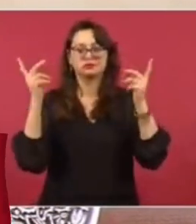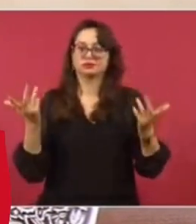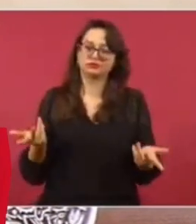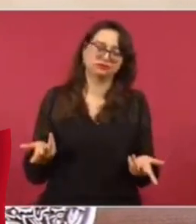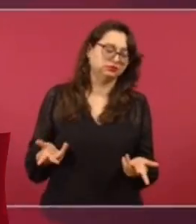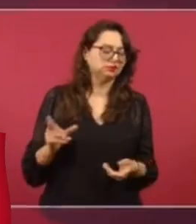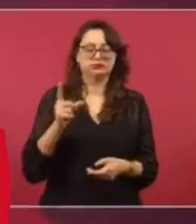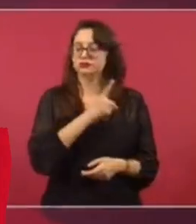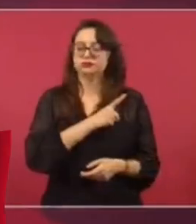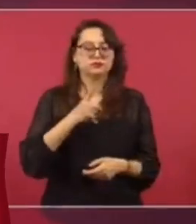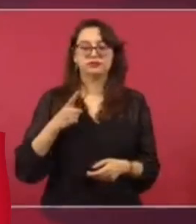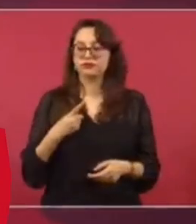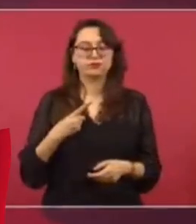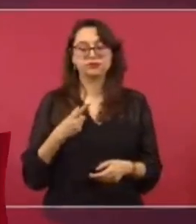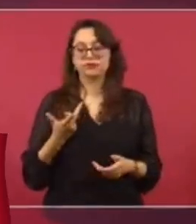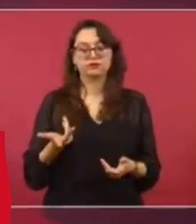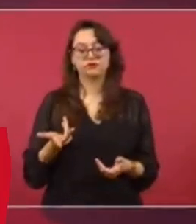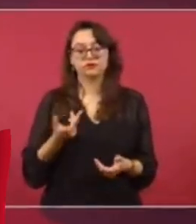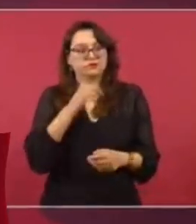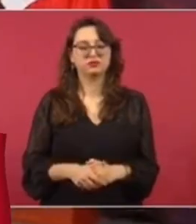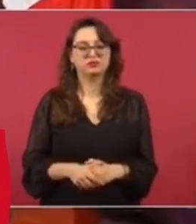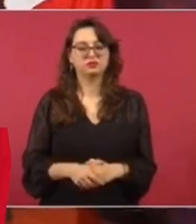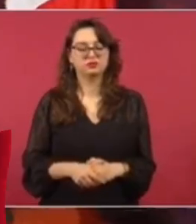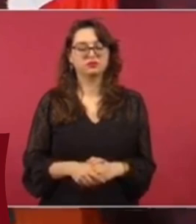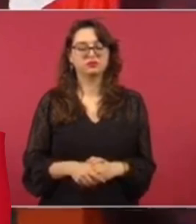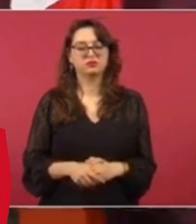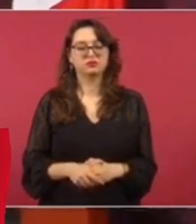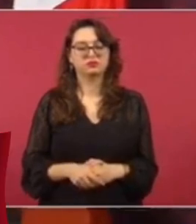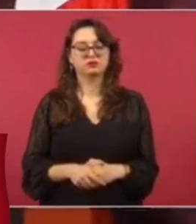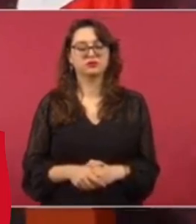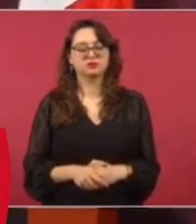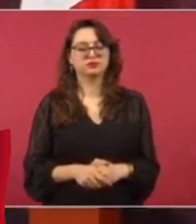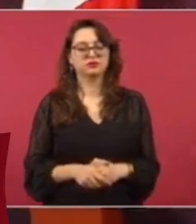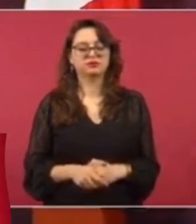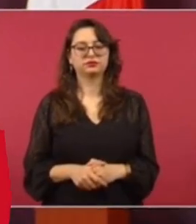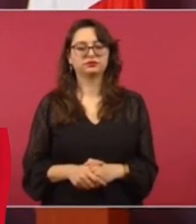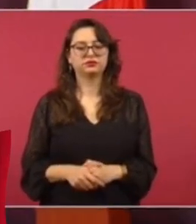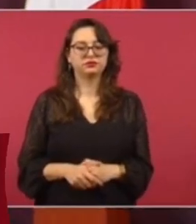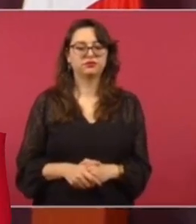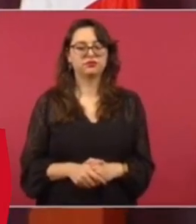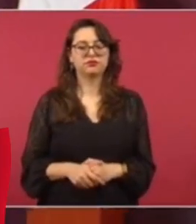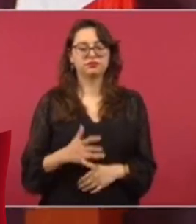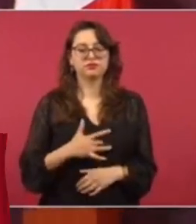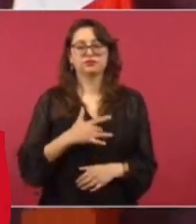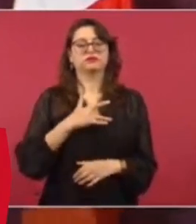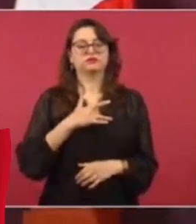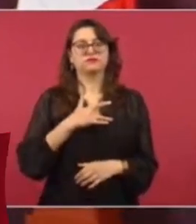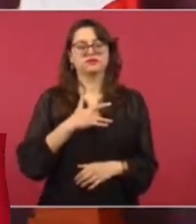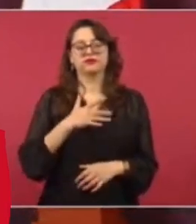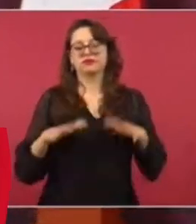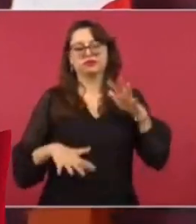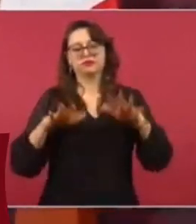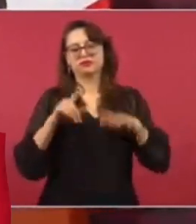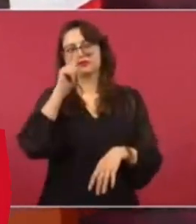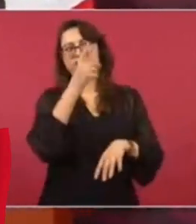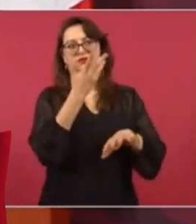libre las armas de alto poder en Estados Unidos y sentimos que no regulan